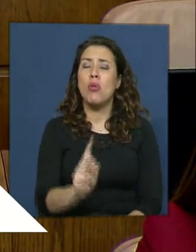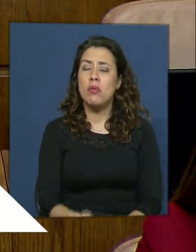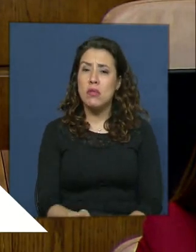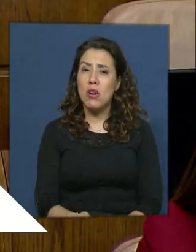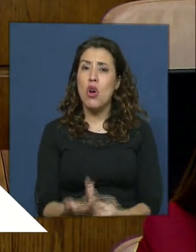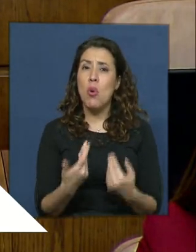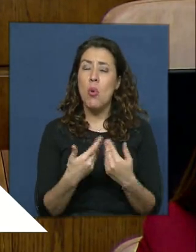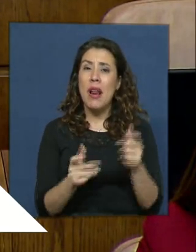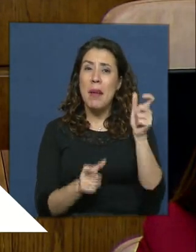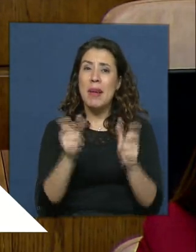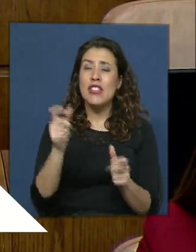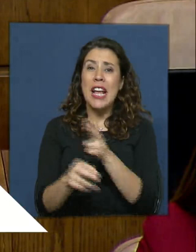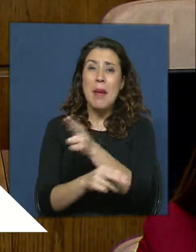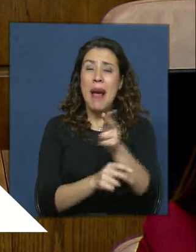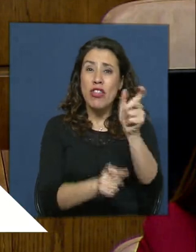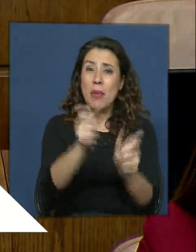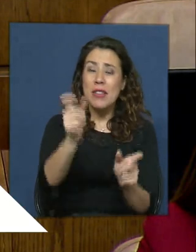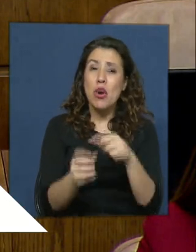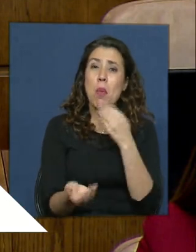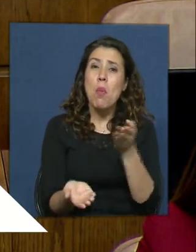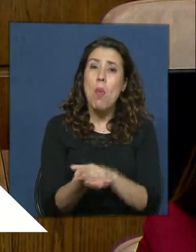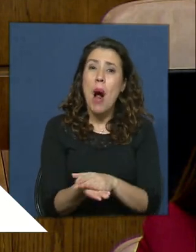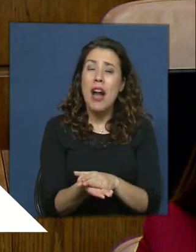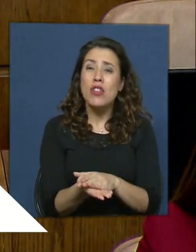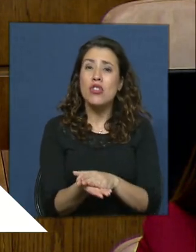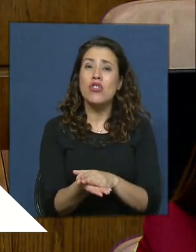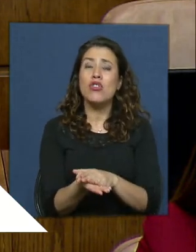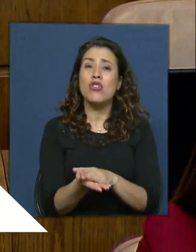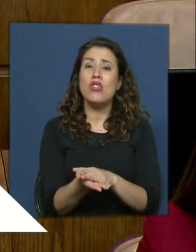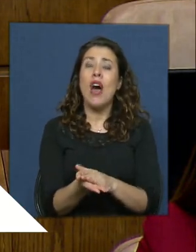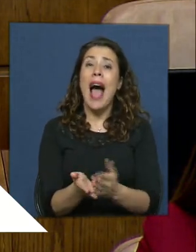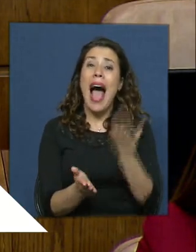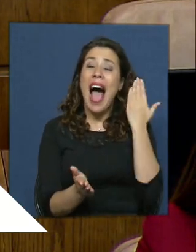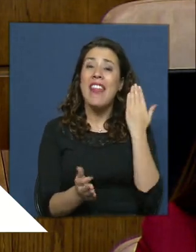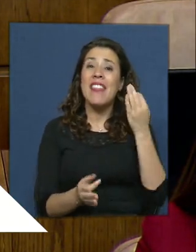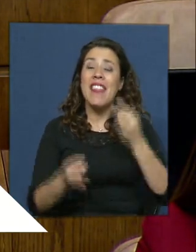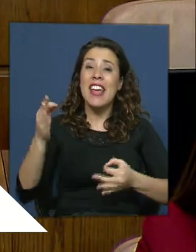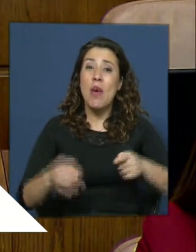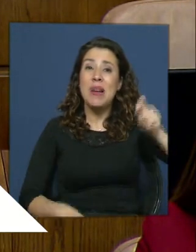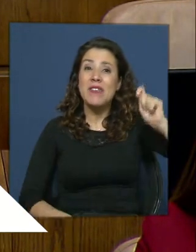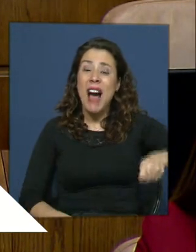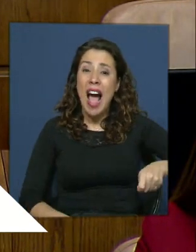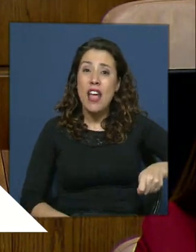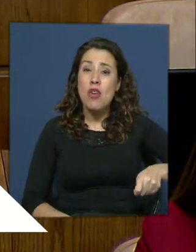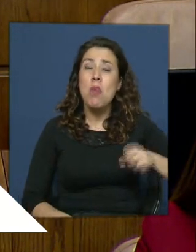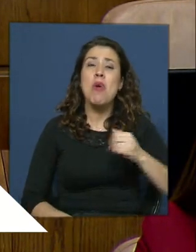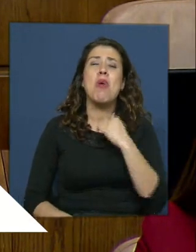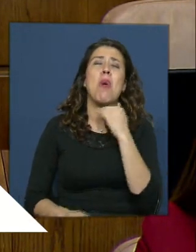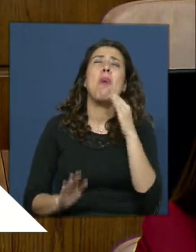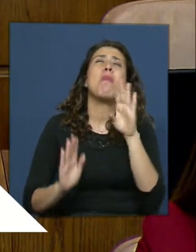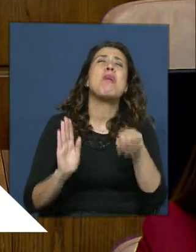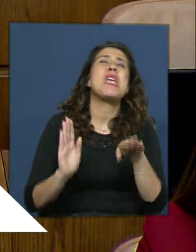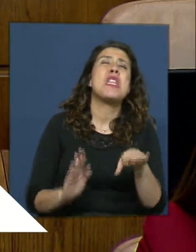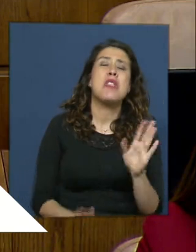Respecto a cualquier criminal de lesa humanidad muerto antes de dictarse condena, también se podría negar, justificar y minimizar sus